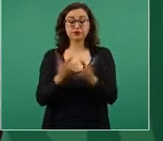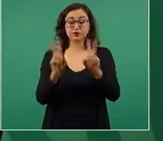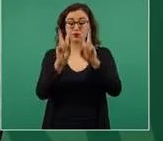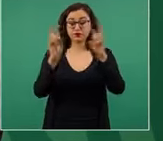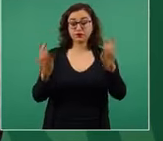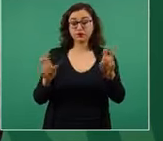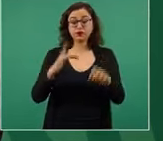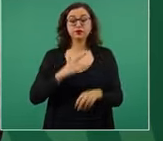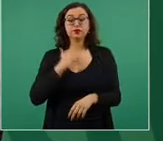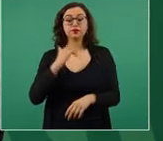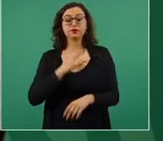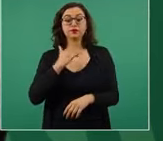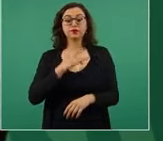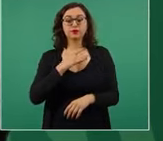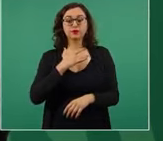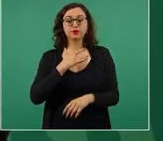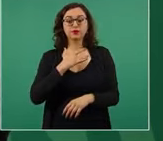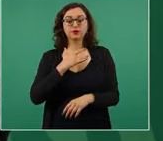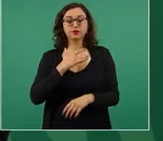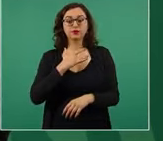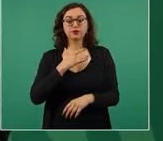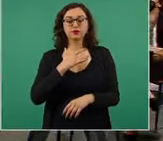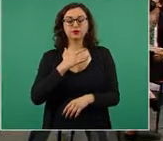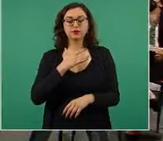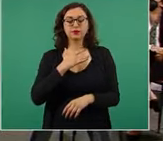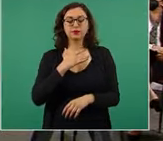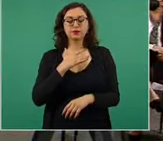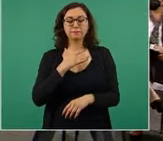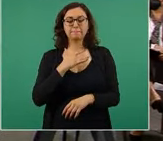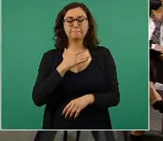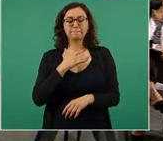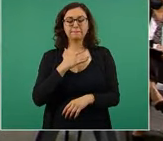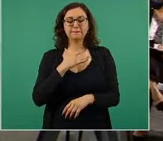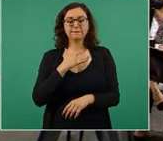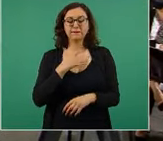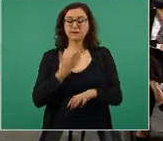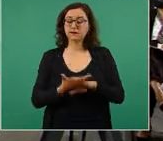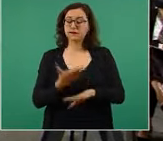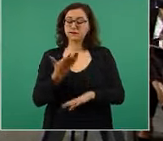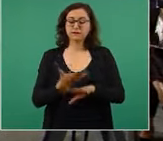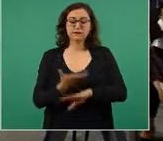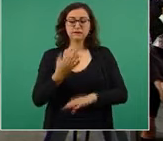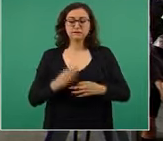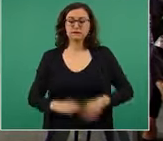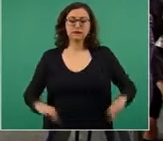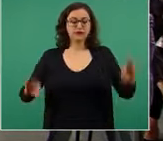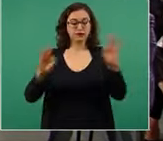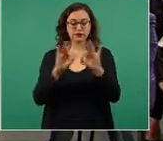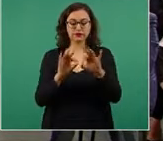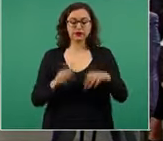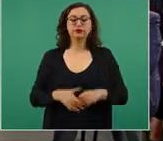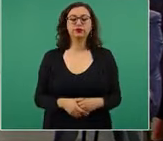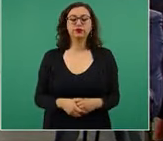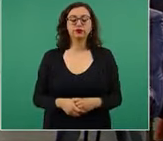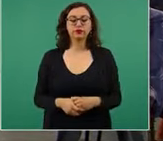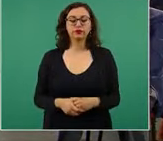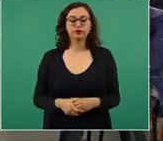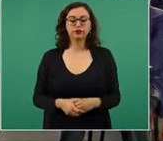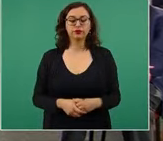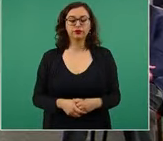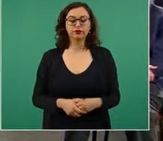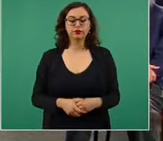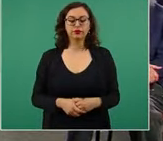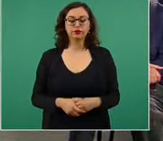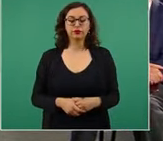considero trascendente. Se está